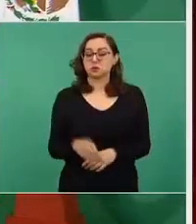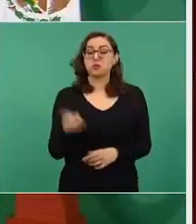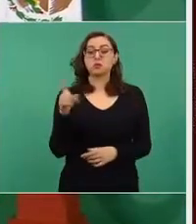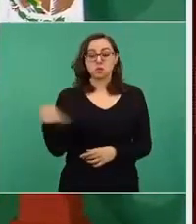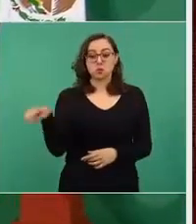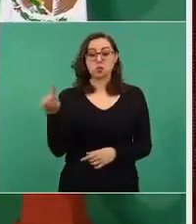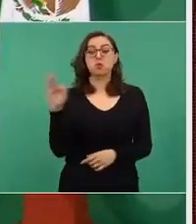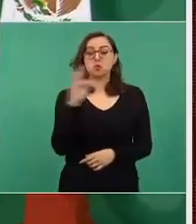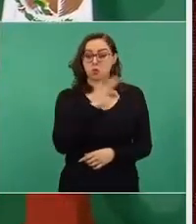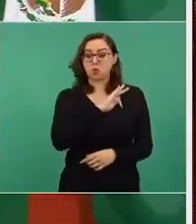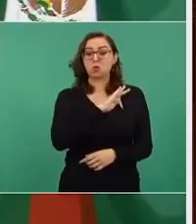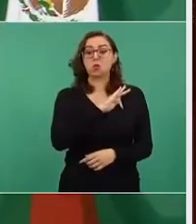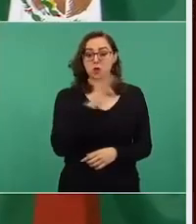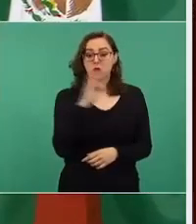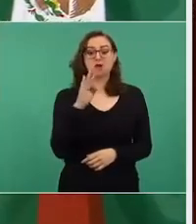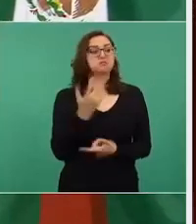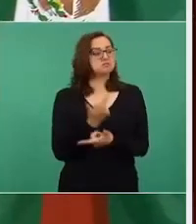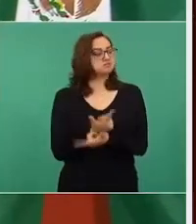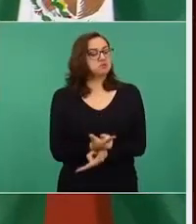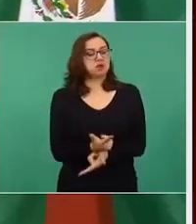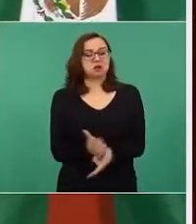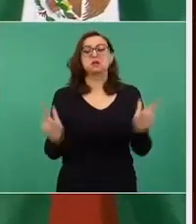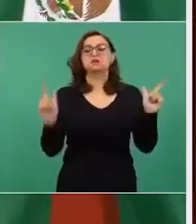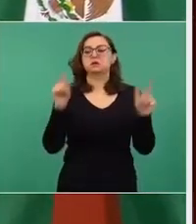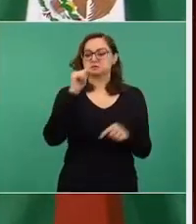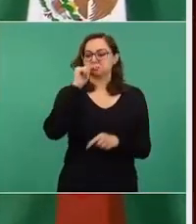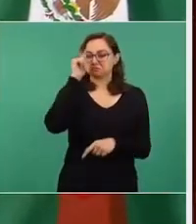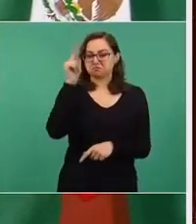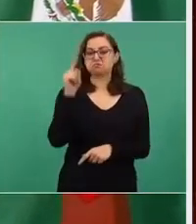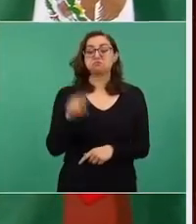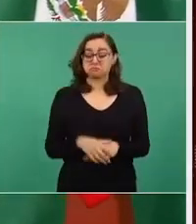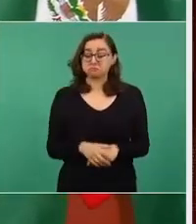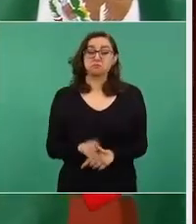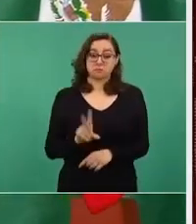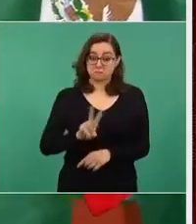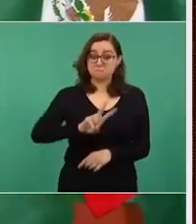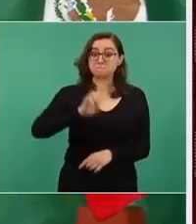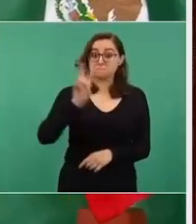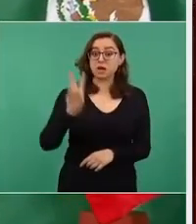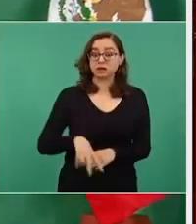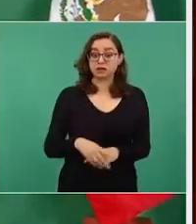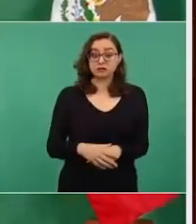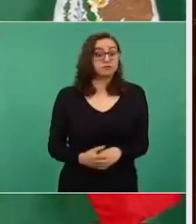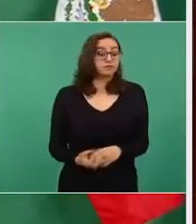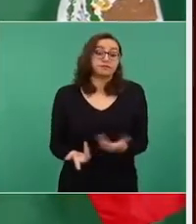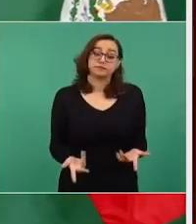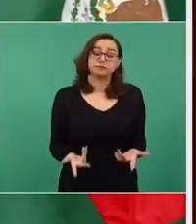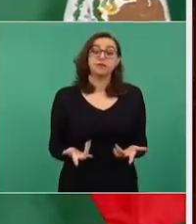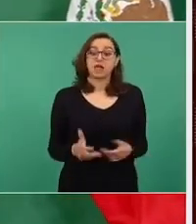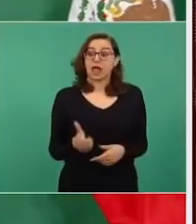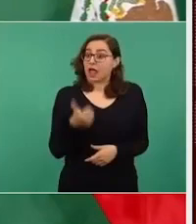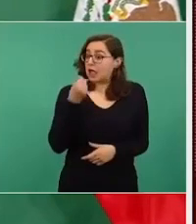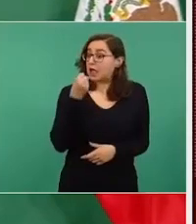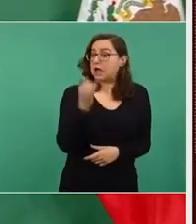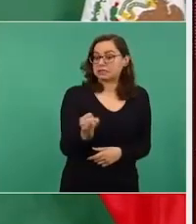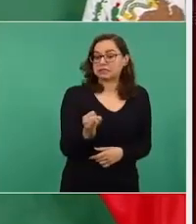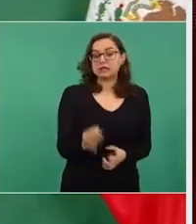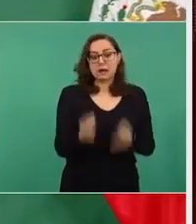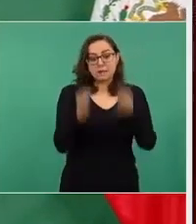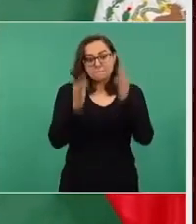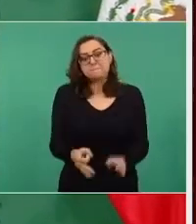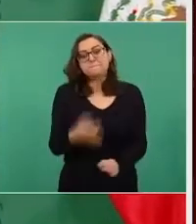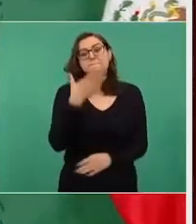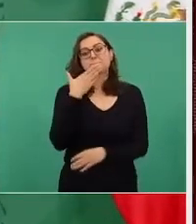todo porque andan tan rabiosos hoy en día que sigan los perros ladrando decía al inicio diego fernández de